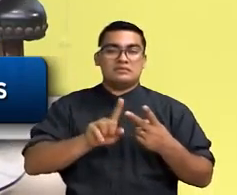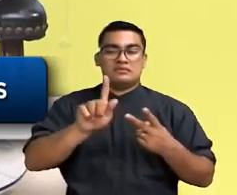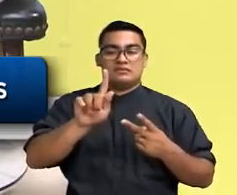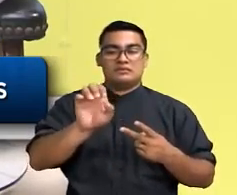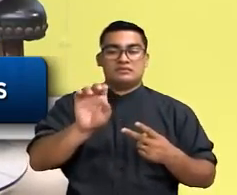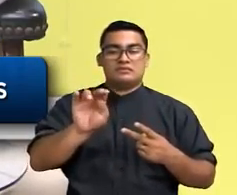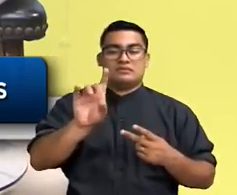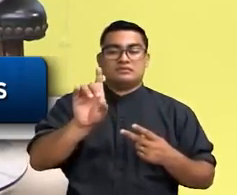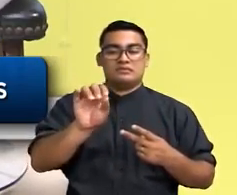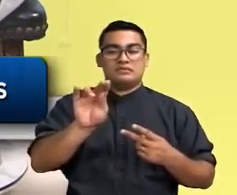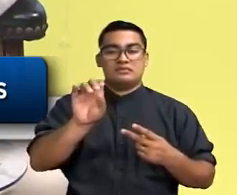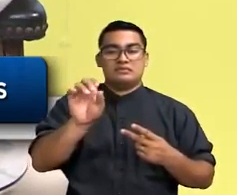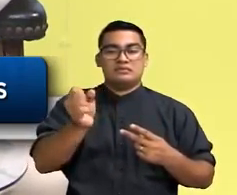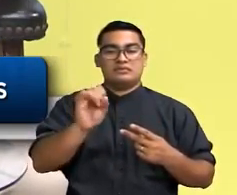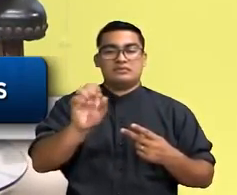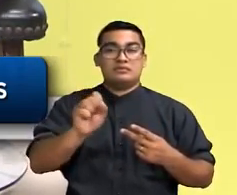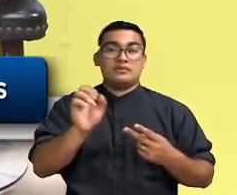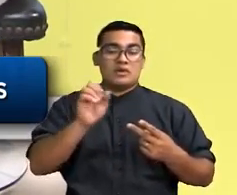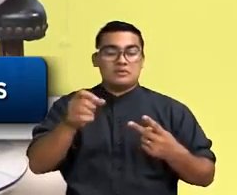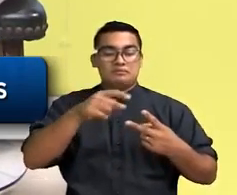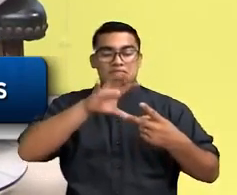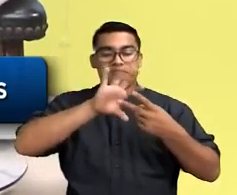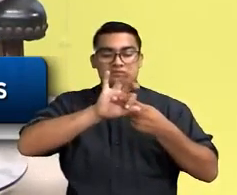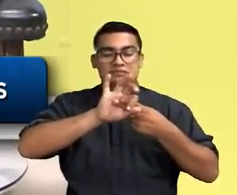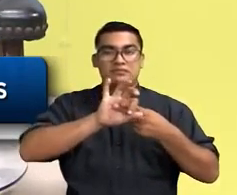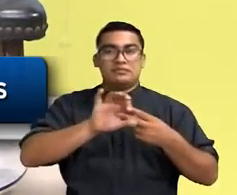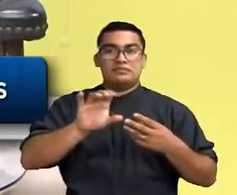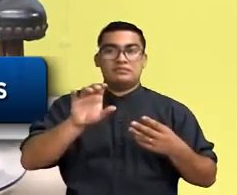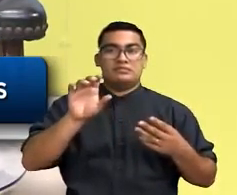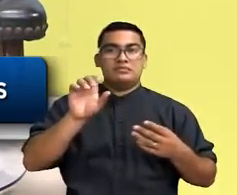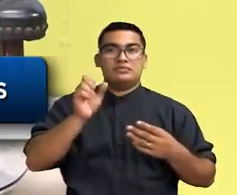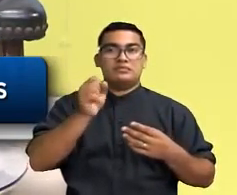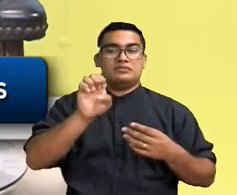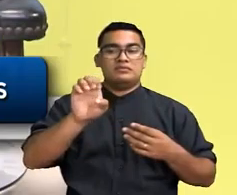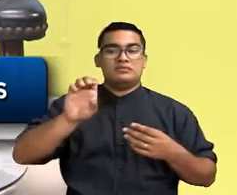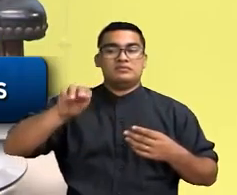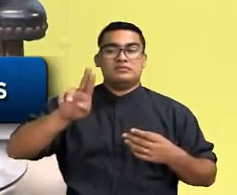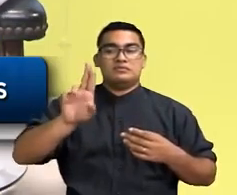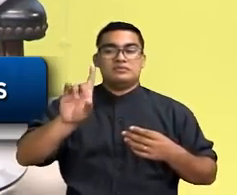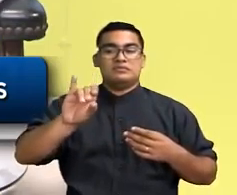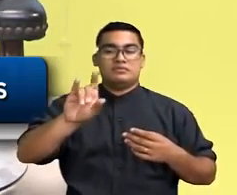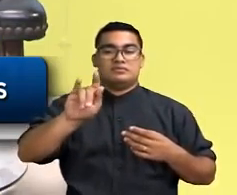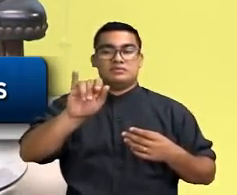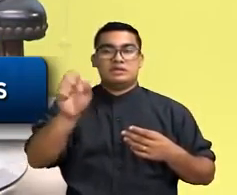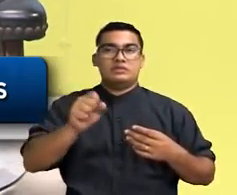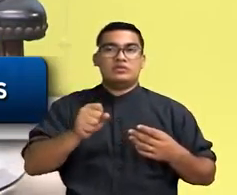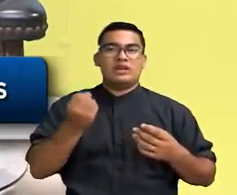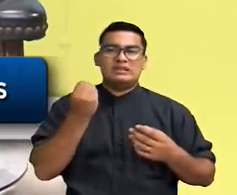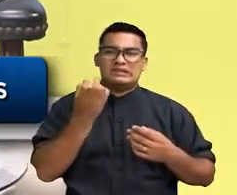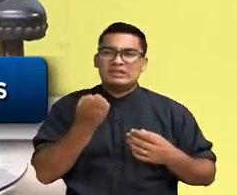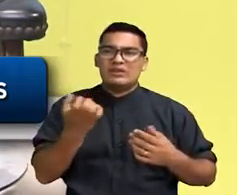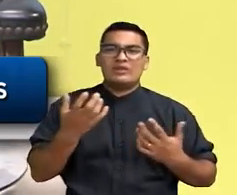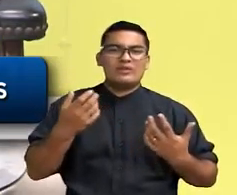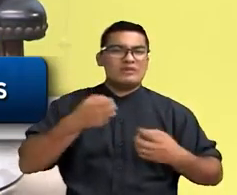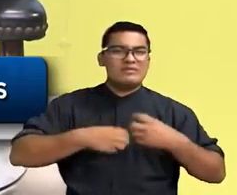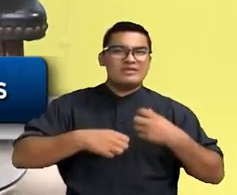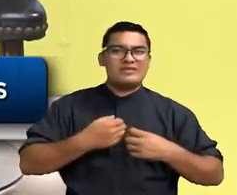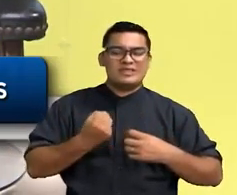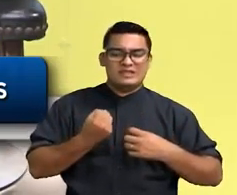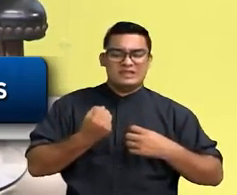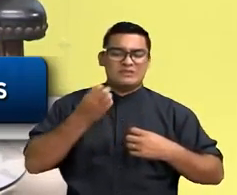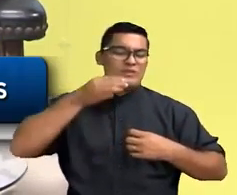la unión de estas, la tenosinovitis, que no solamente incluye la inflamación, sino una afectación en